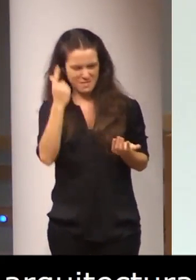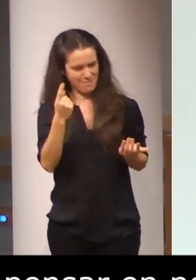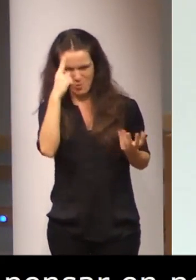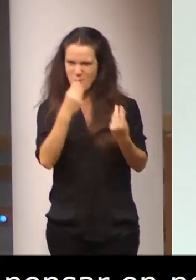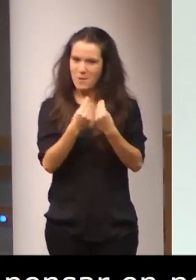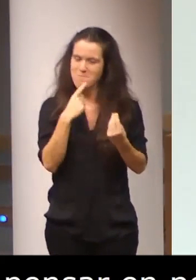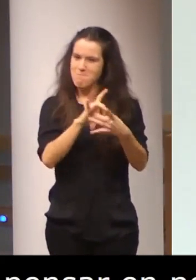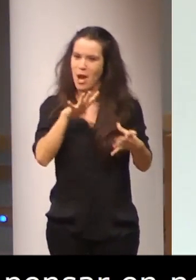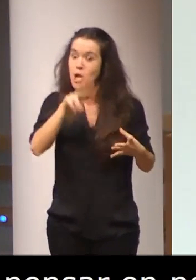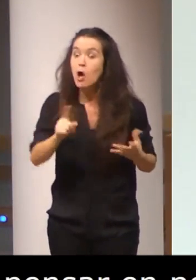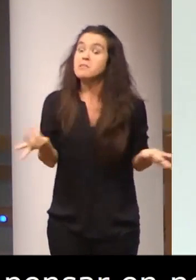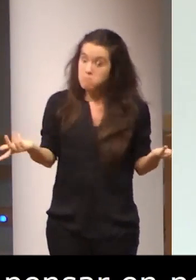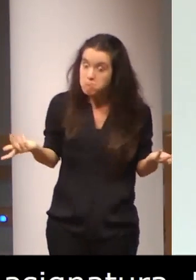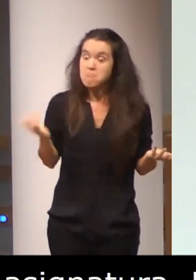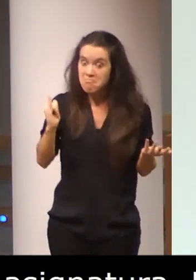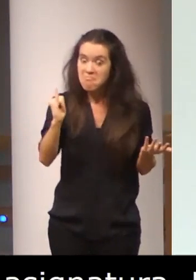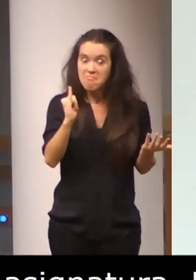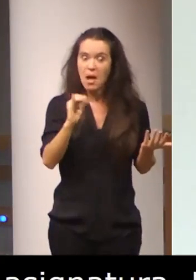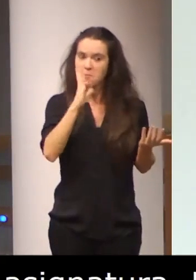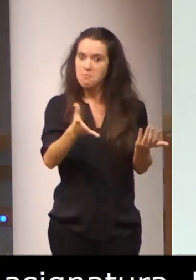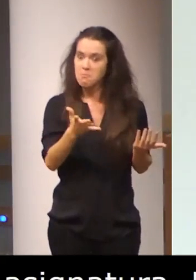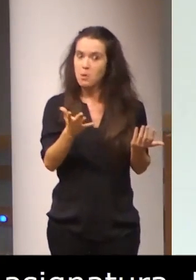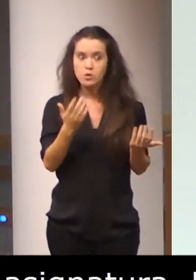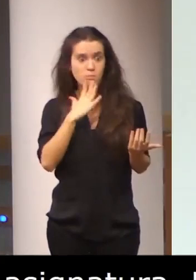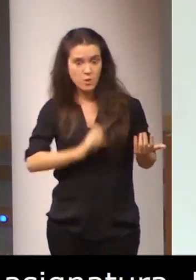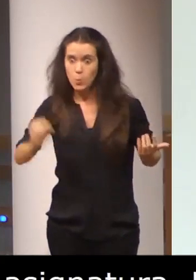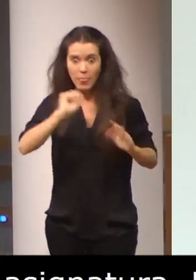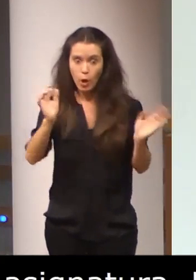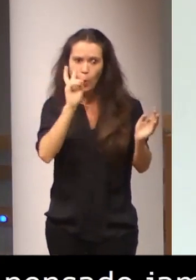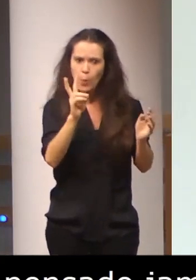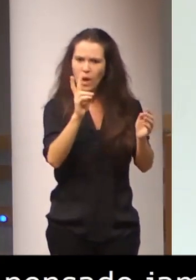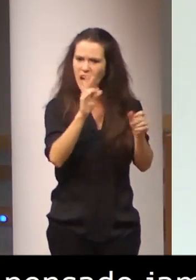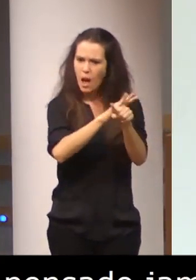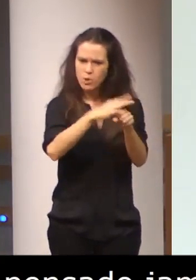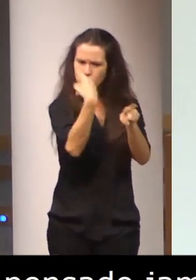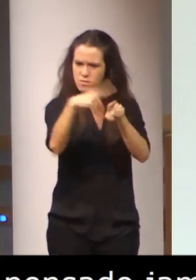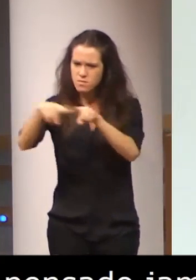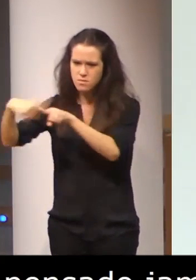pero ahí están los chicos, cosa que me parece estupenda.